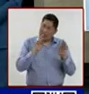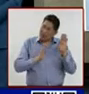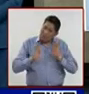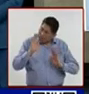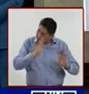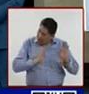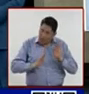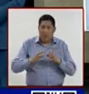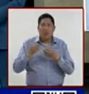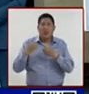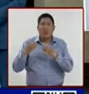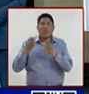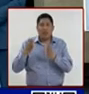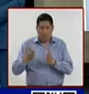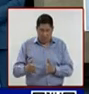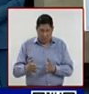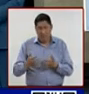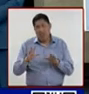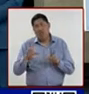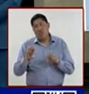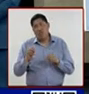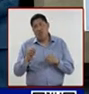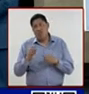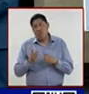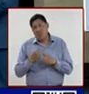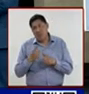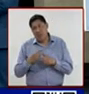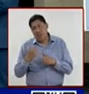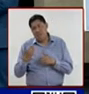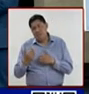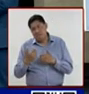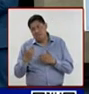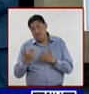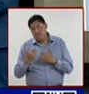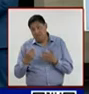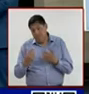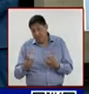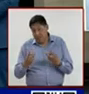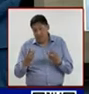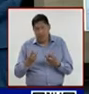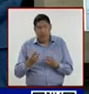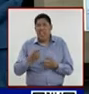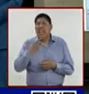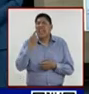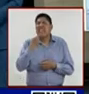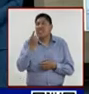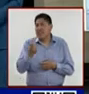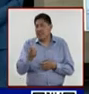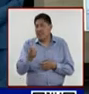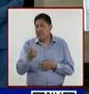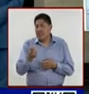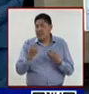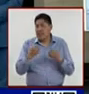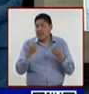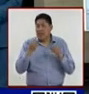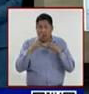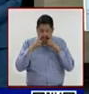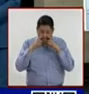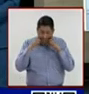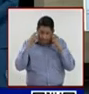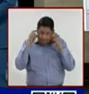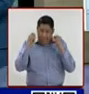preocupación para las caseritas. Quizás ya no sea su negocio en primera línea. Pero a ver, veamos. ¿Qué dicen ellas acerca de la venta de